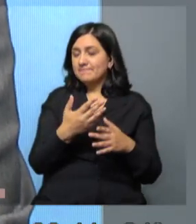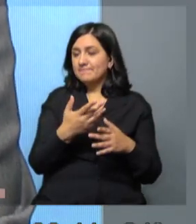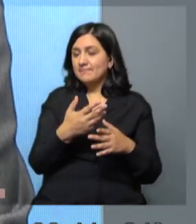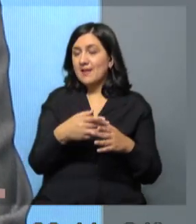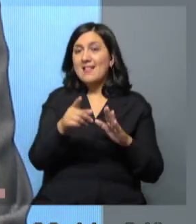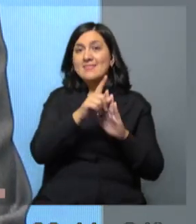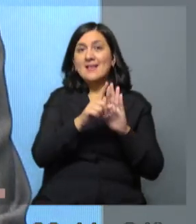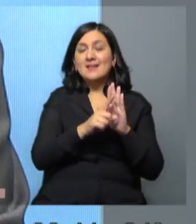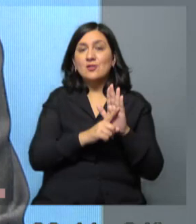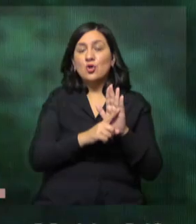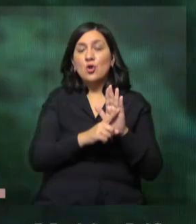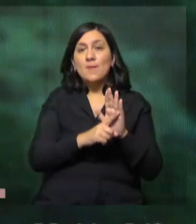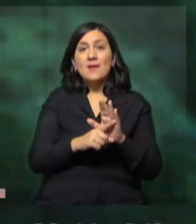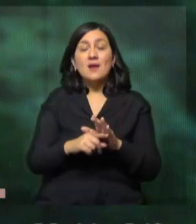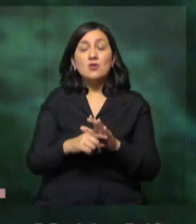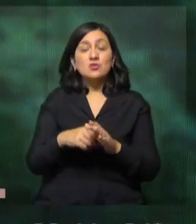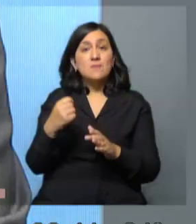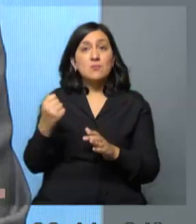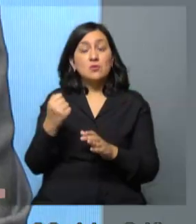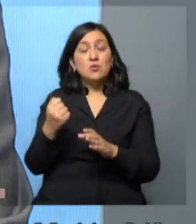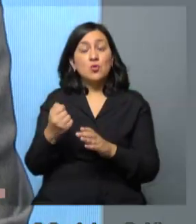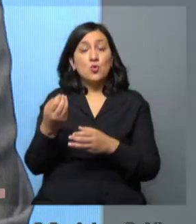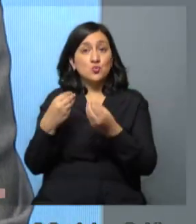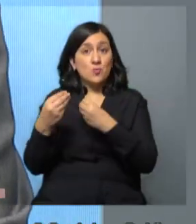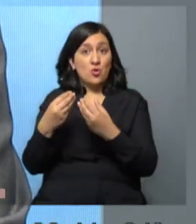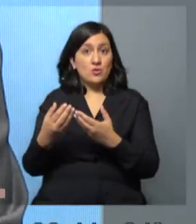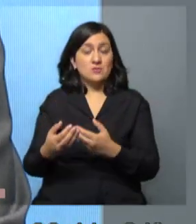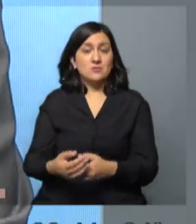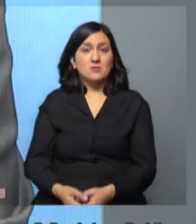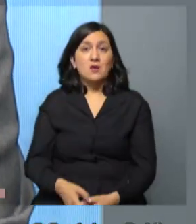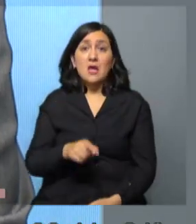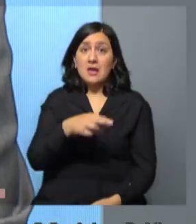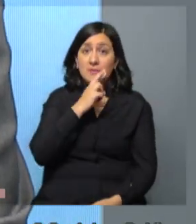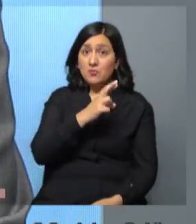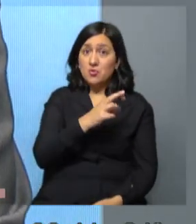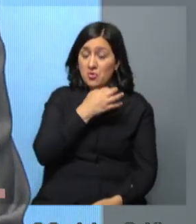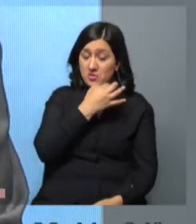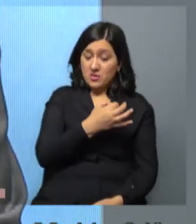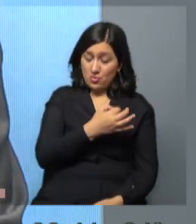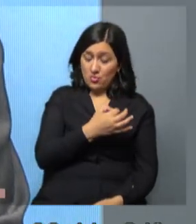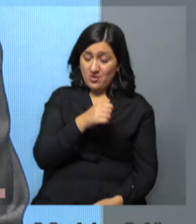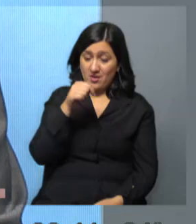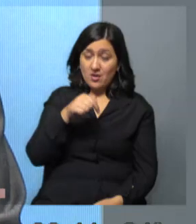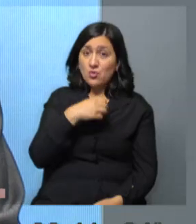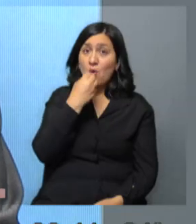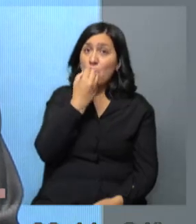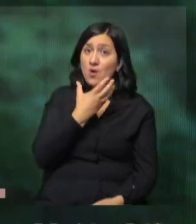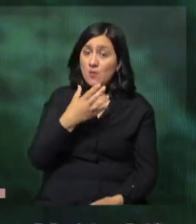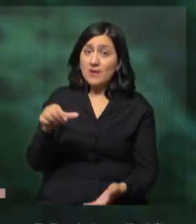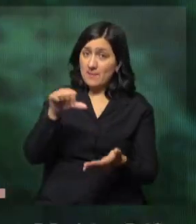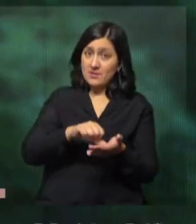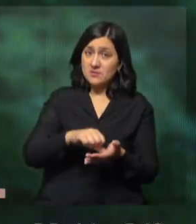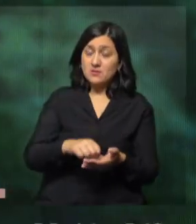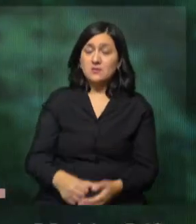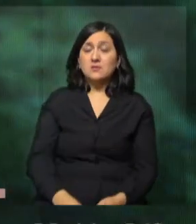el decreto para los grandes consumidores, ¿no? Exacto. Este beneficio para los grandes consumidores. Él le respondió, dijo que, bueno, que esto es bueno para el país.